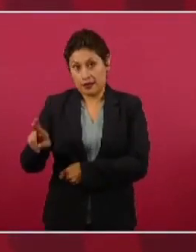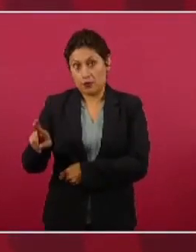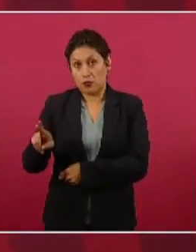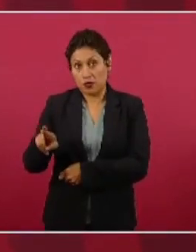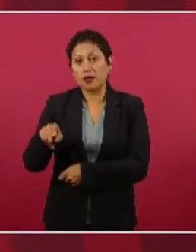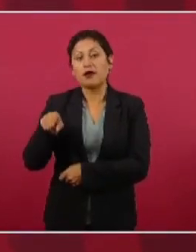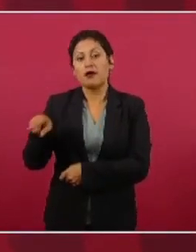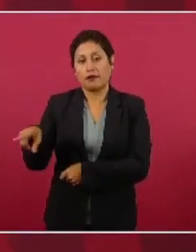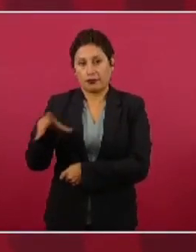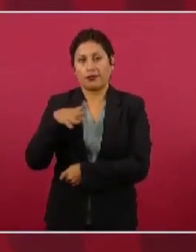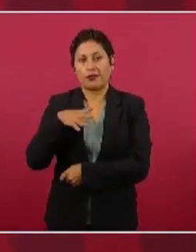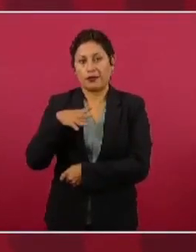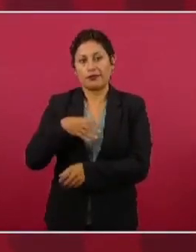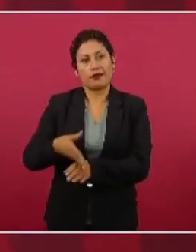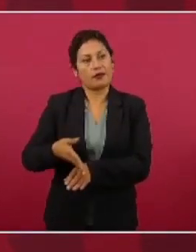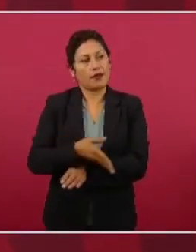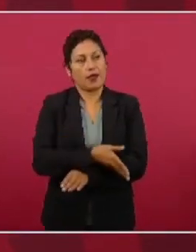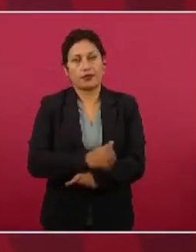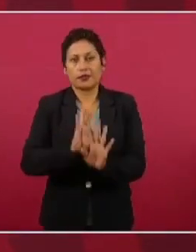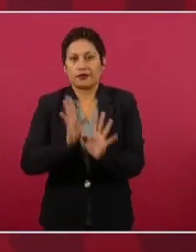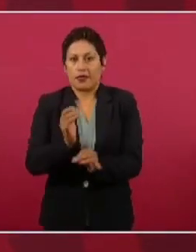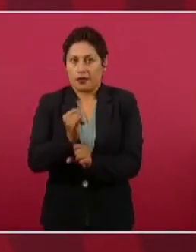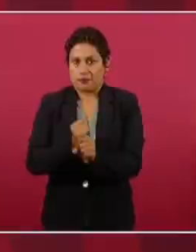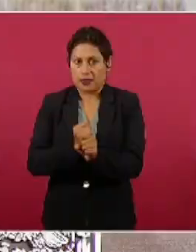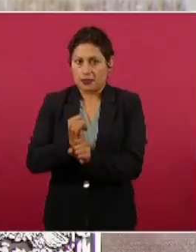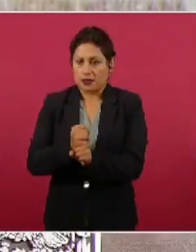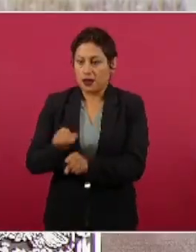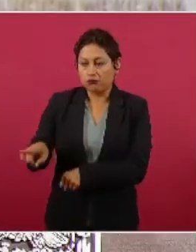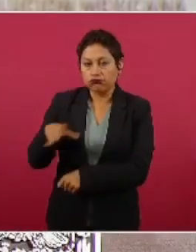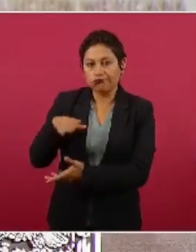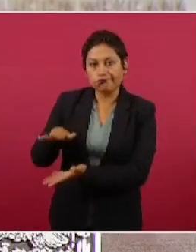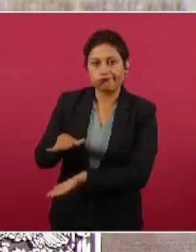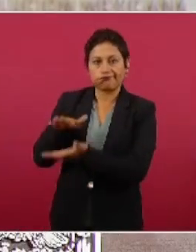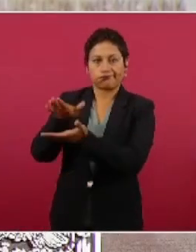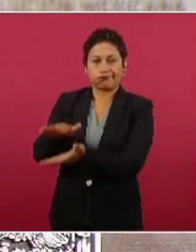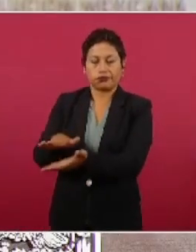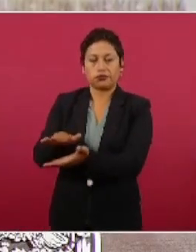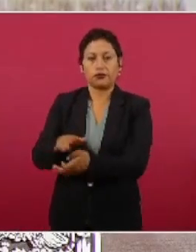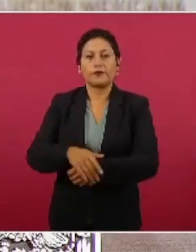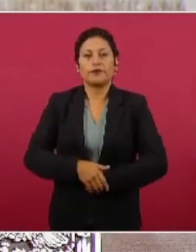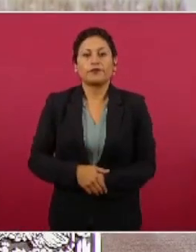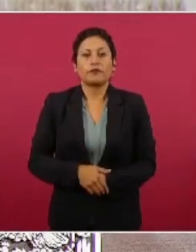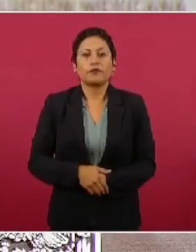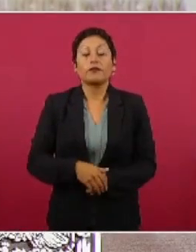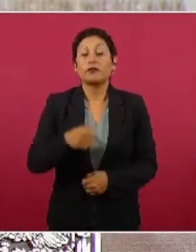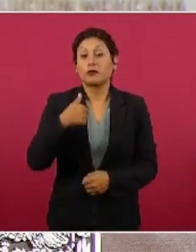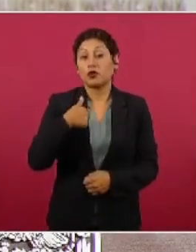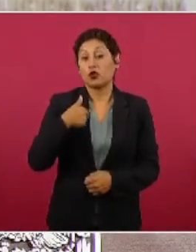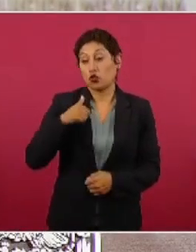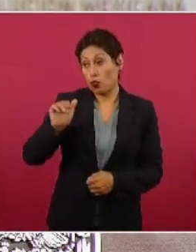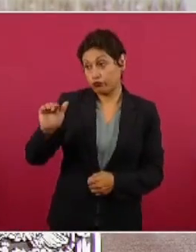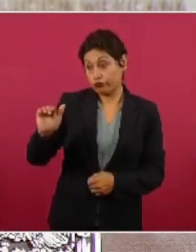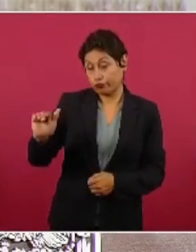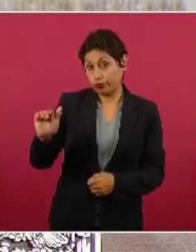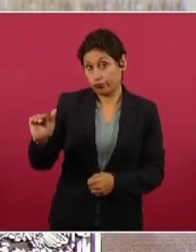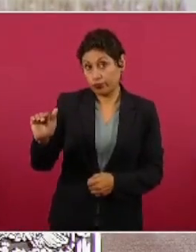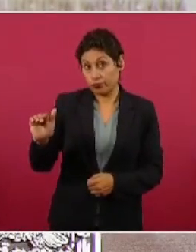República, y le voy a pedir al